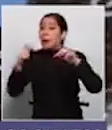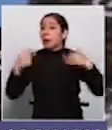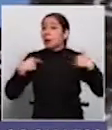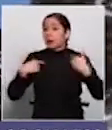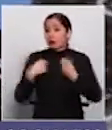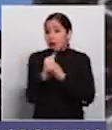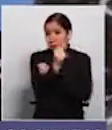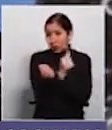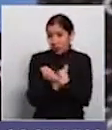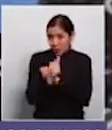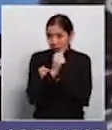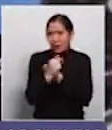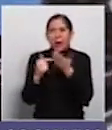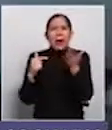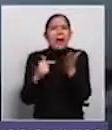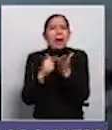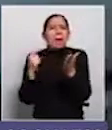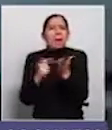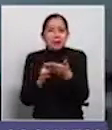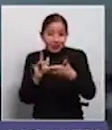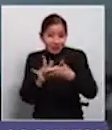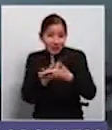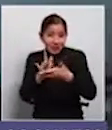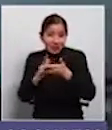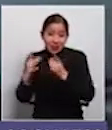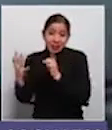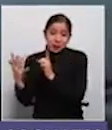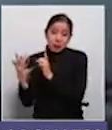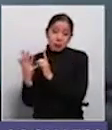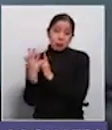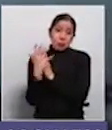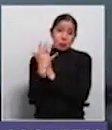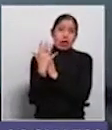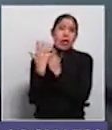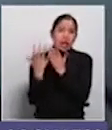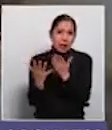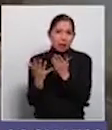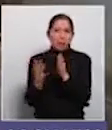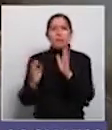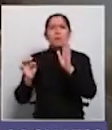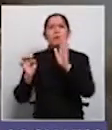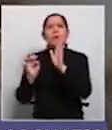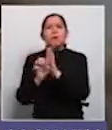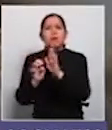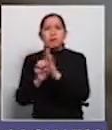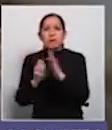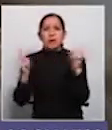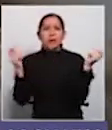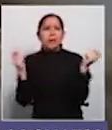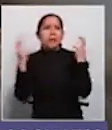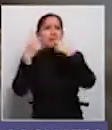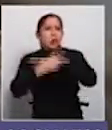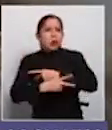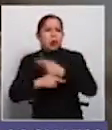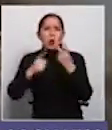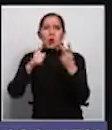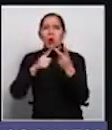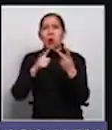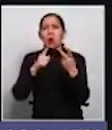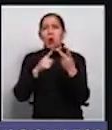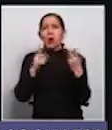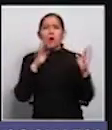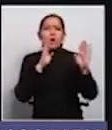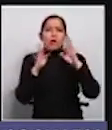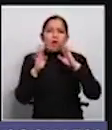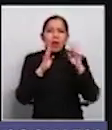acoso digital en línea. ¿Qué sucede? Que por ejemplo en aplicaciones como TikTok, Facebook, Instagram,